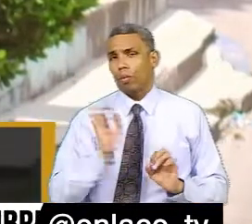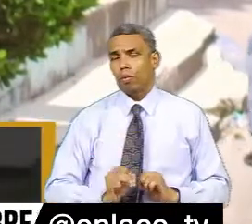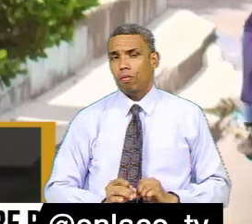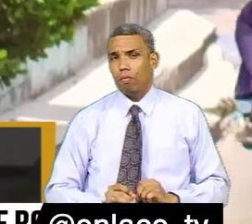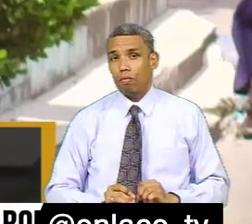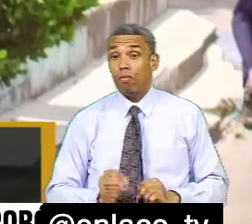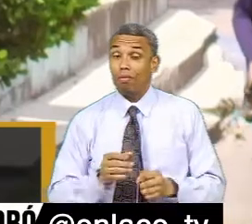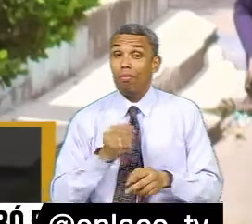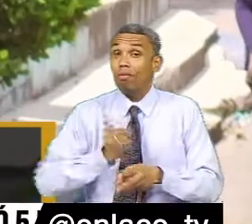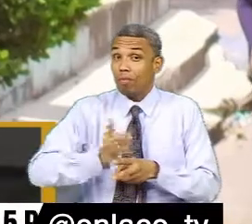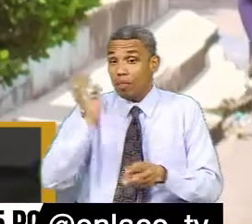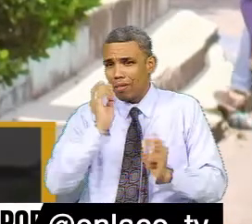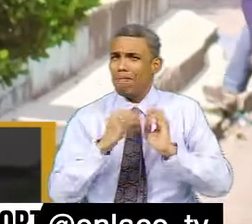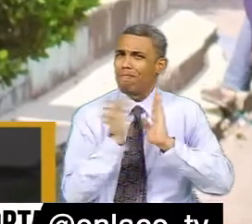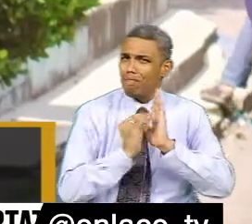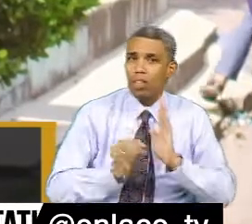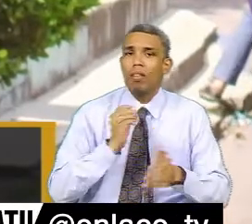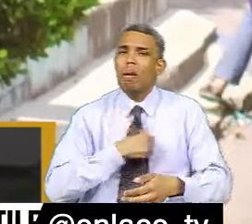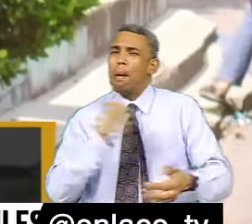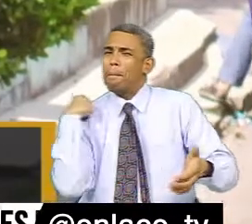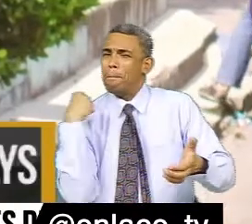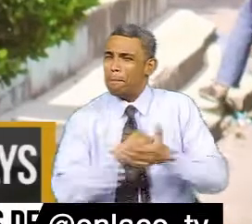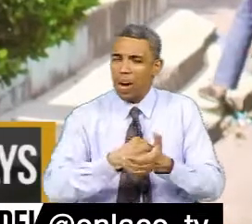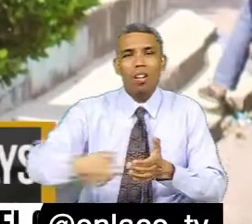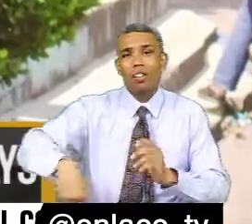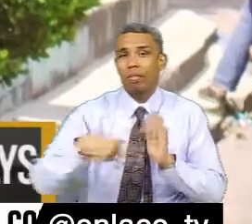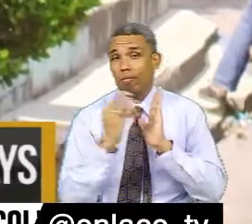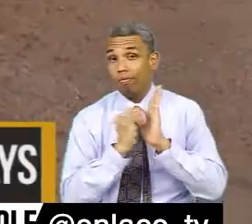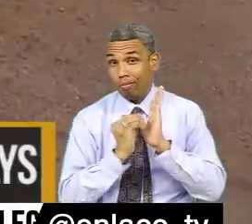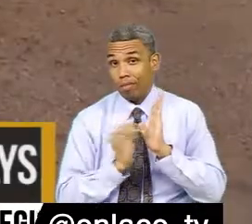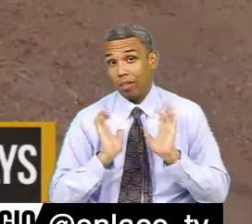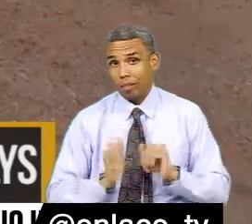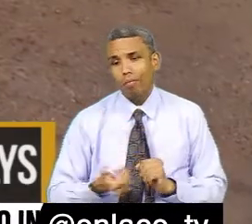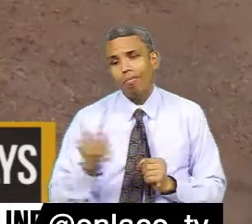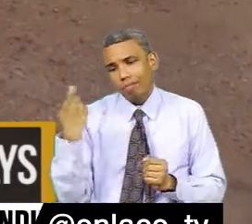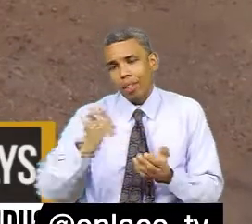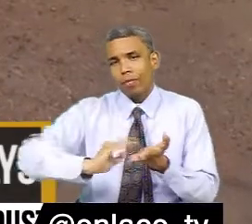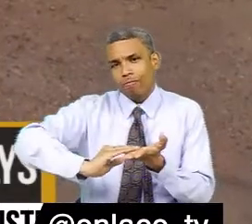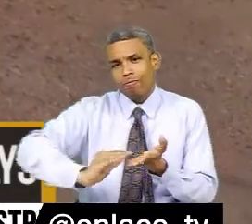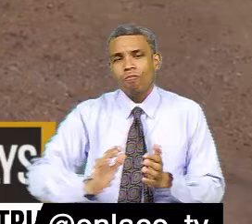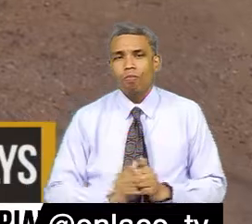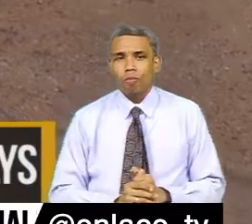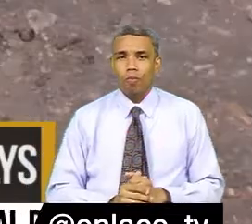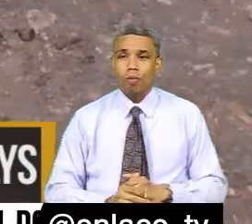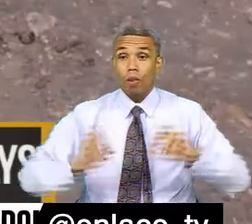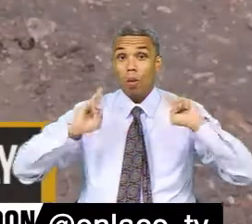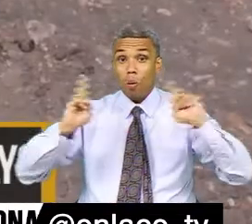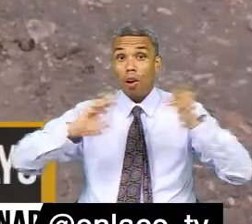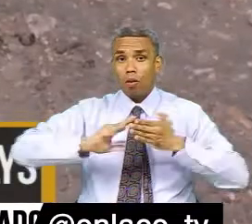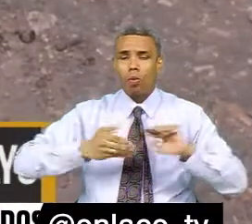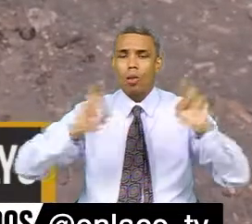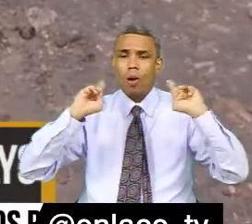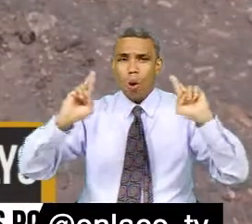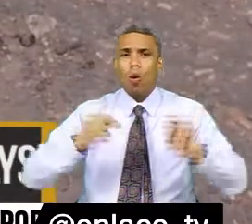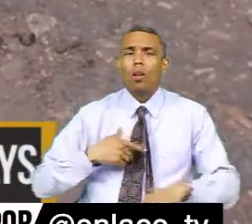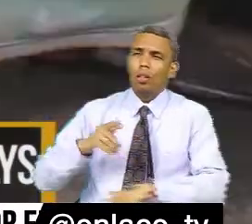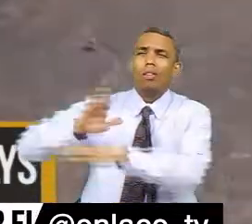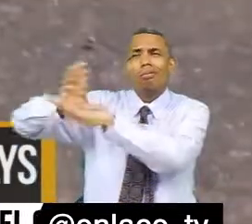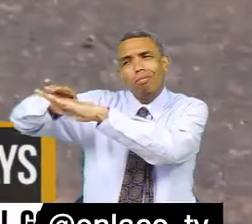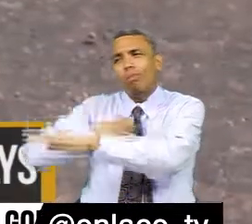Por ese motivo es que se ha habido tanto huecos ahí. Ellos esperan con ansias que algún día les llegue la respuesta para así evitar